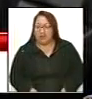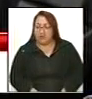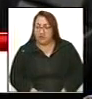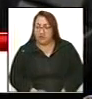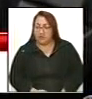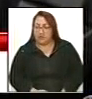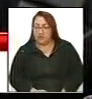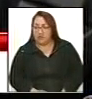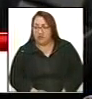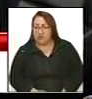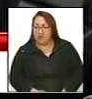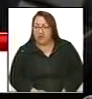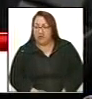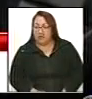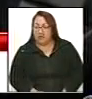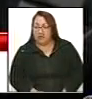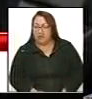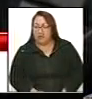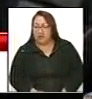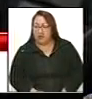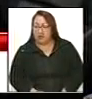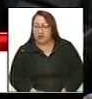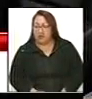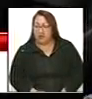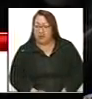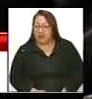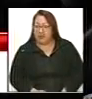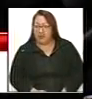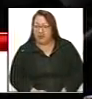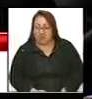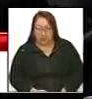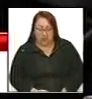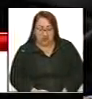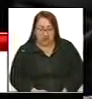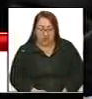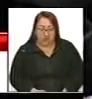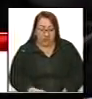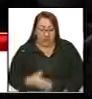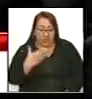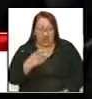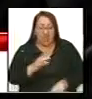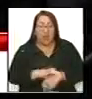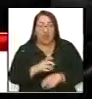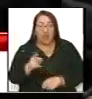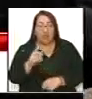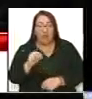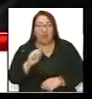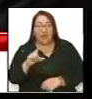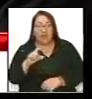señalarles. Muchísimas gracias, doctor. Le damos la palabra a la doctora Melissa Guevara Paredes.